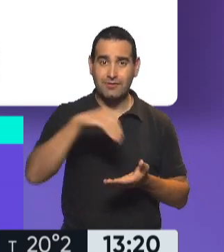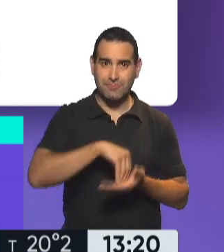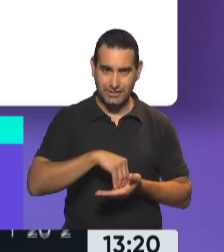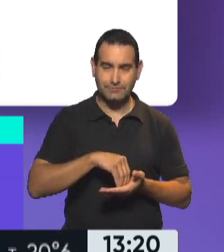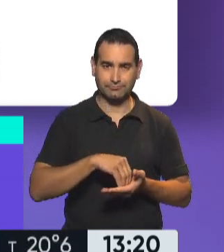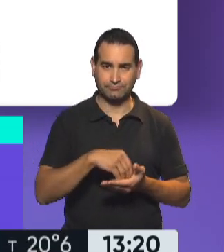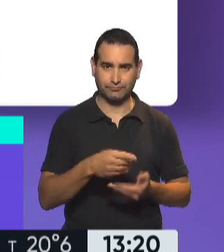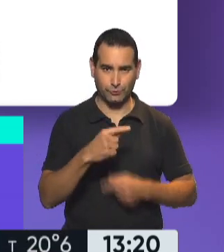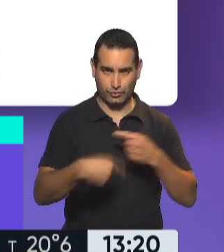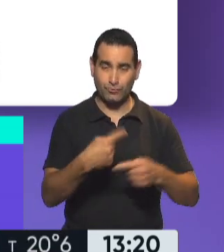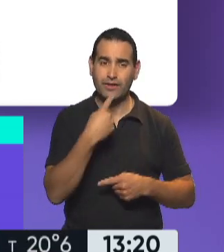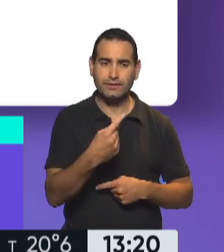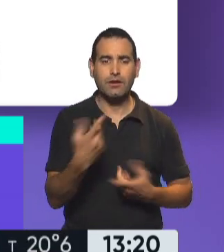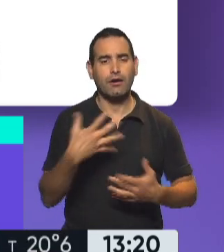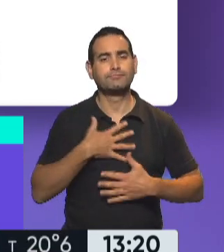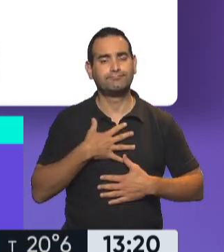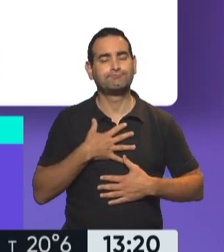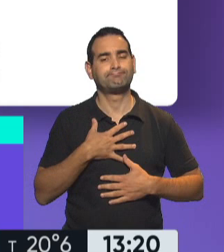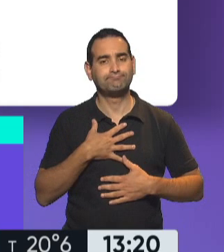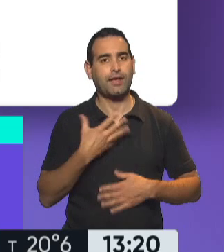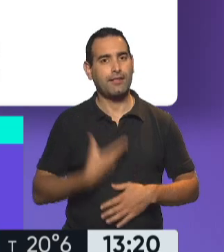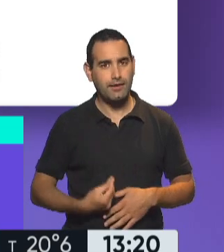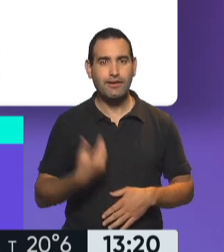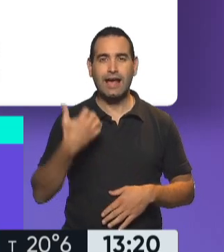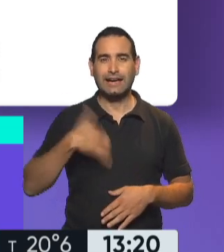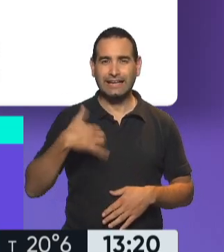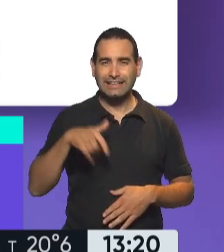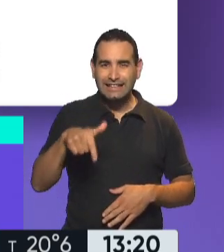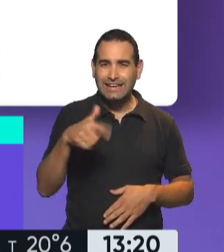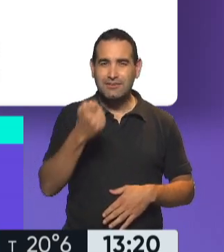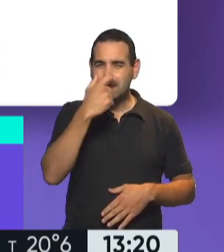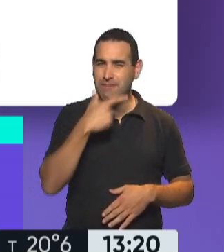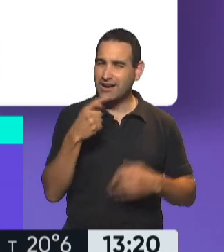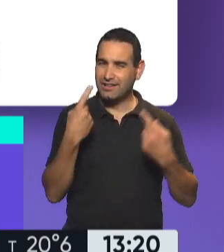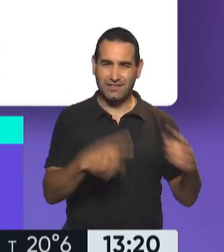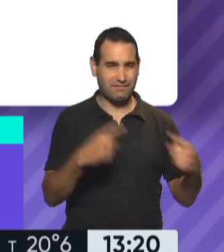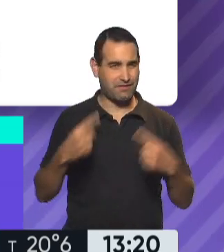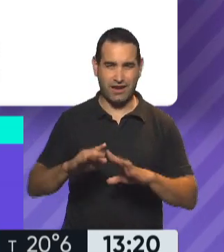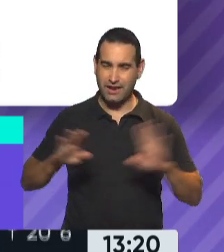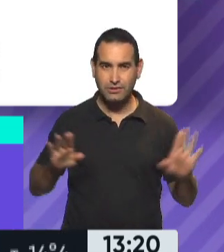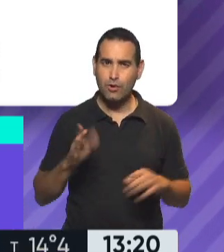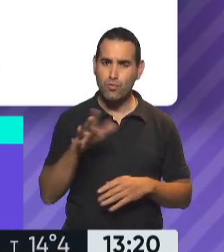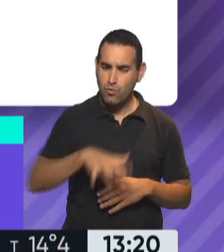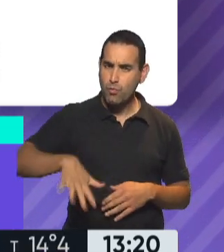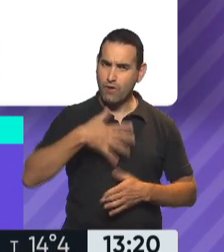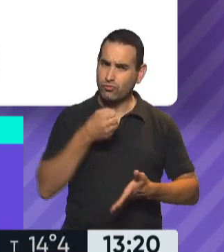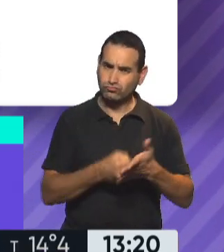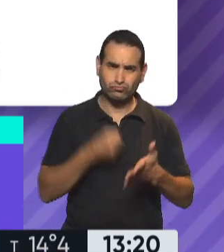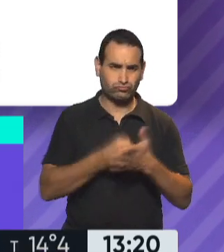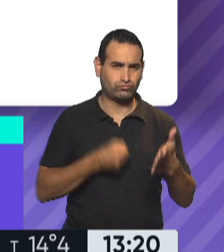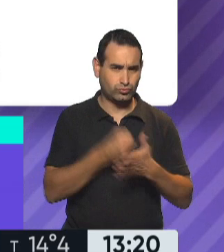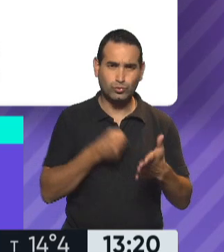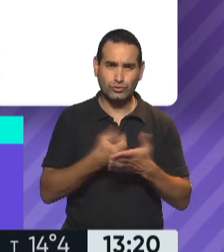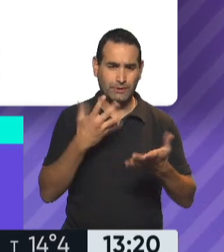su opinión. Nos consuela saber que Argentina no es Macri, es su generoso pueblo que lideró lucha continental